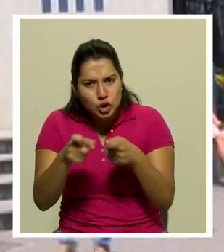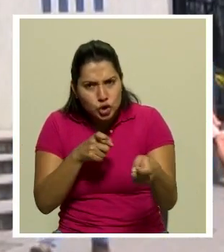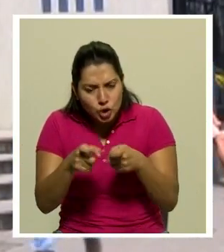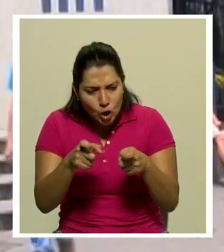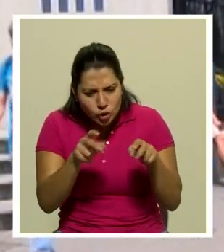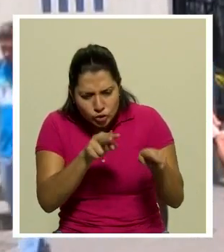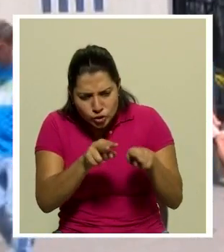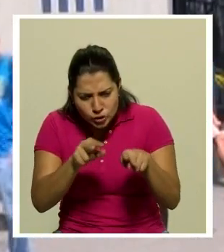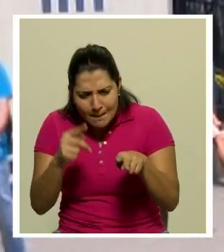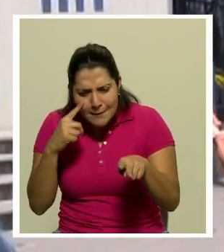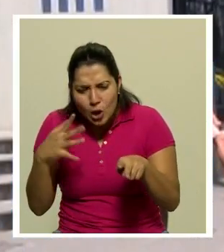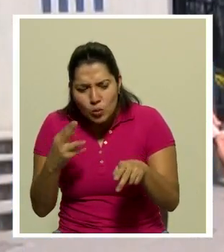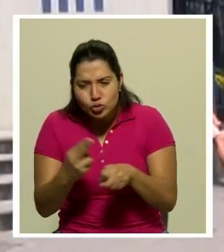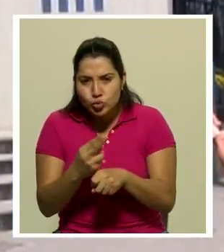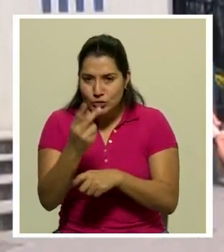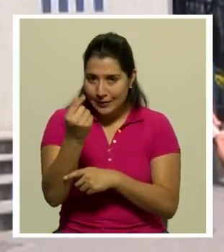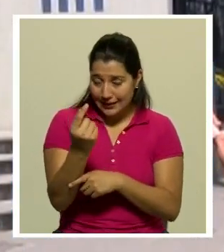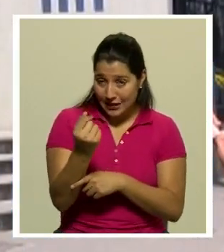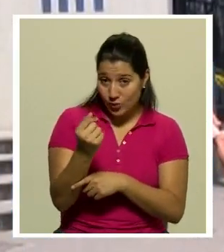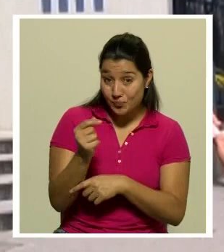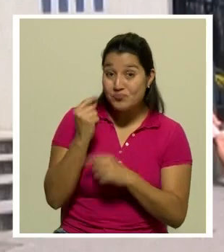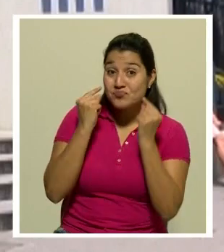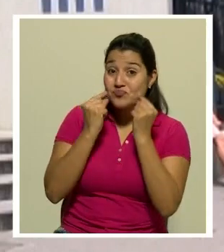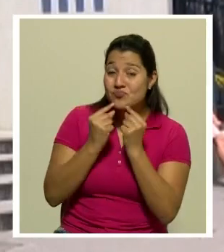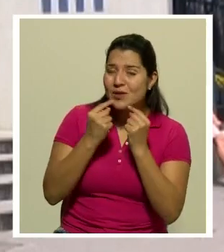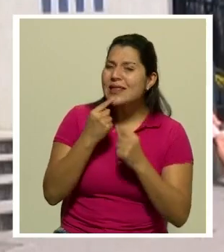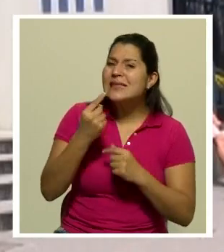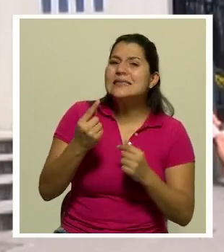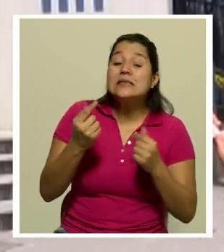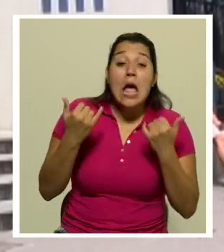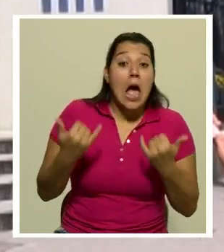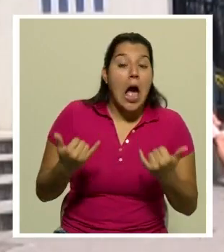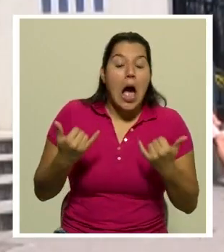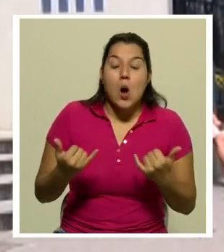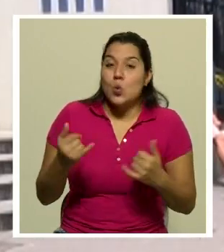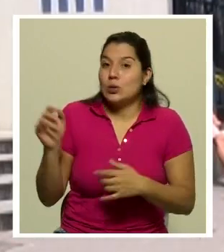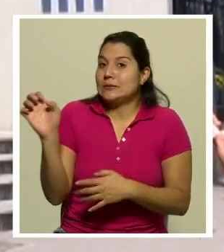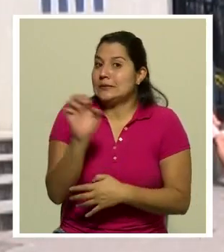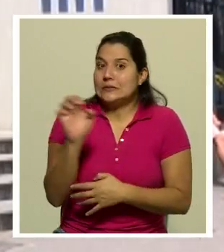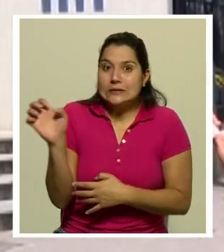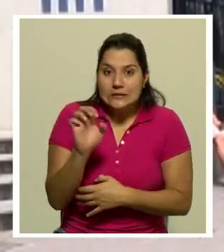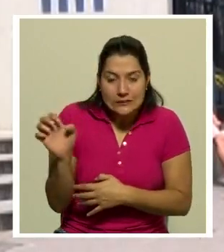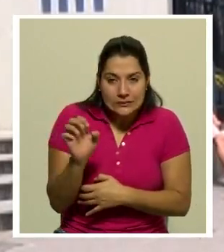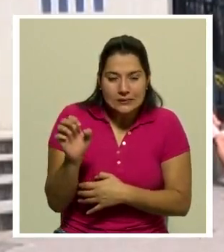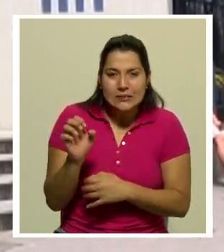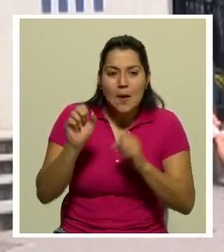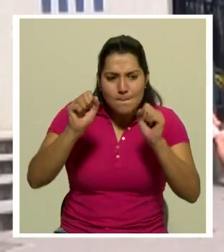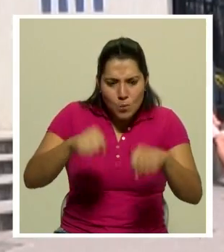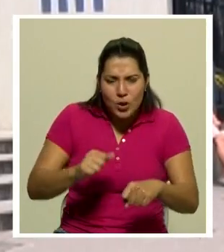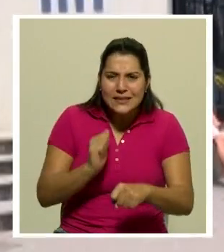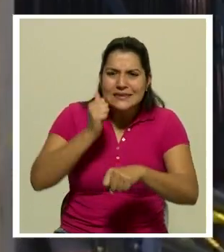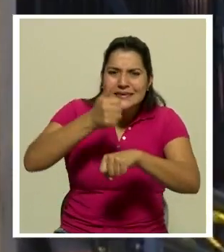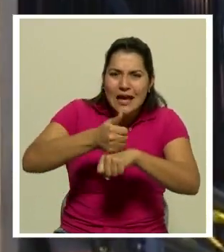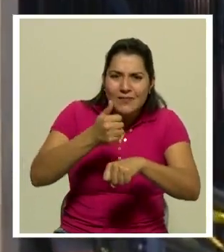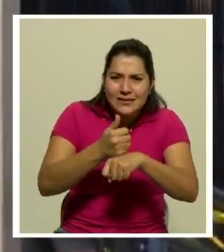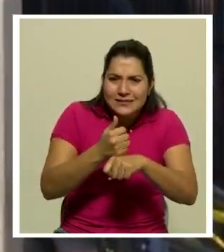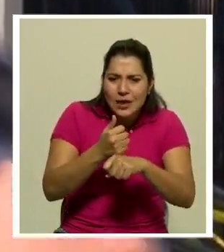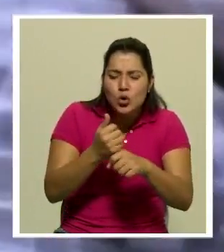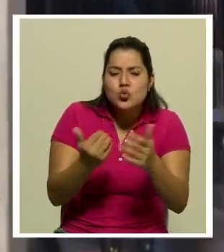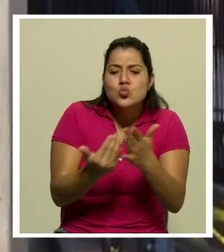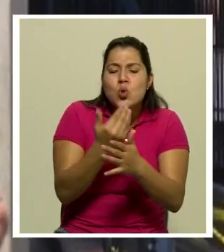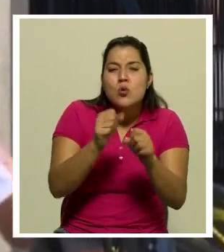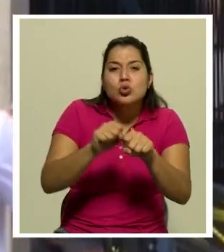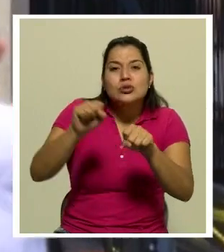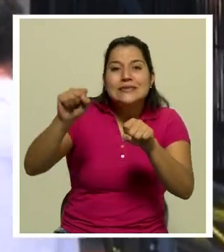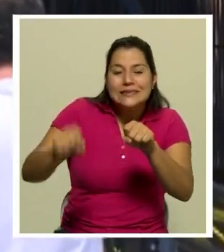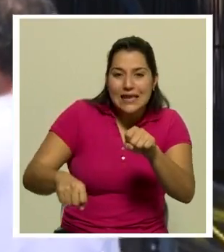de este gasto. Chávez agregó que es urgente invertir en una estructura informática moderna para